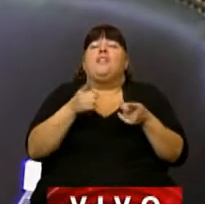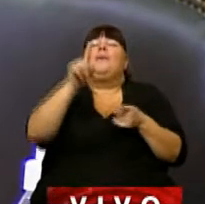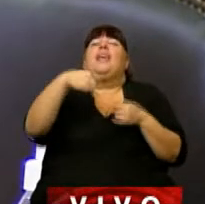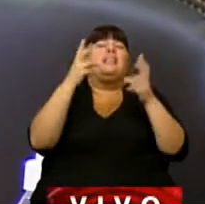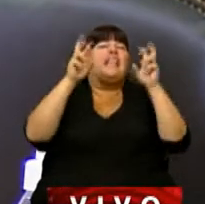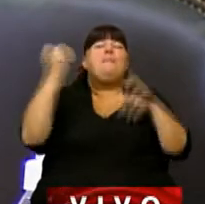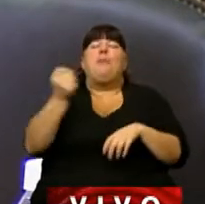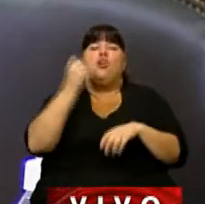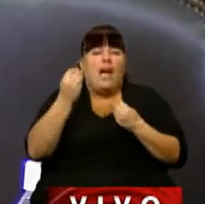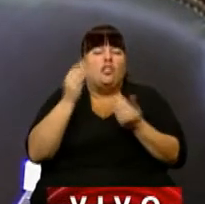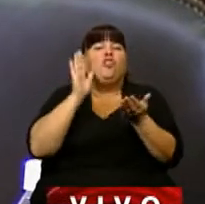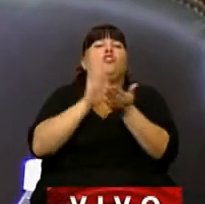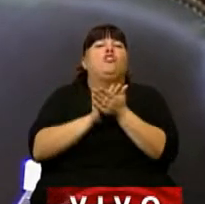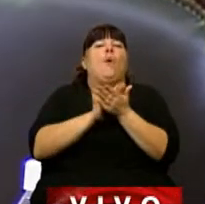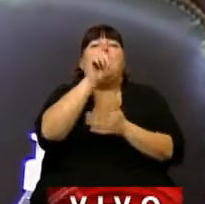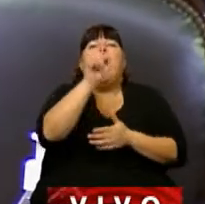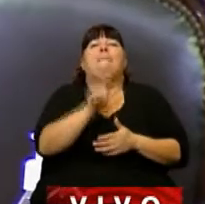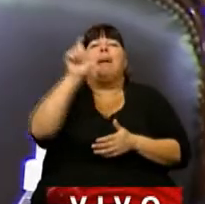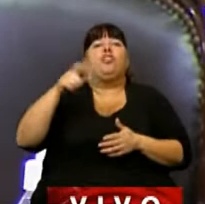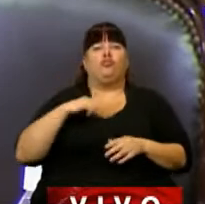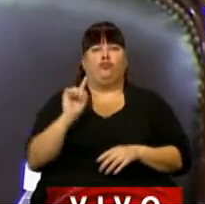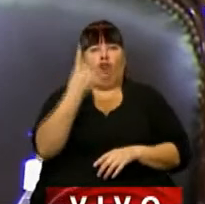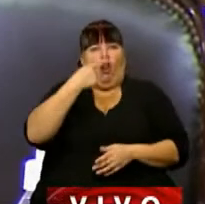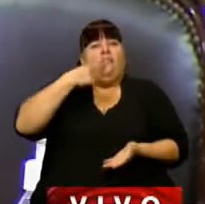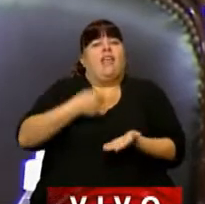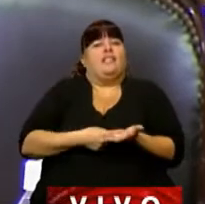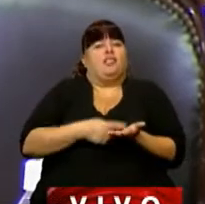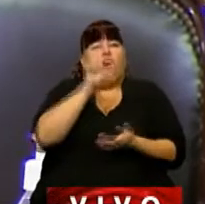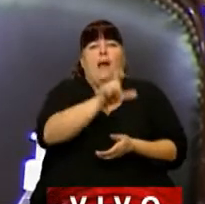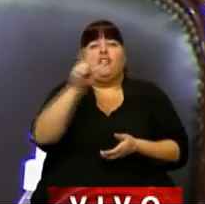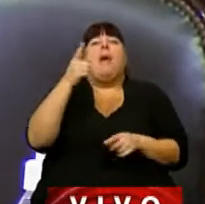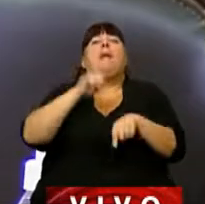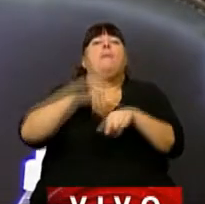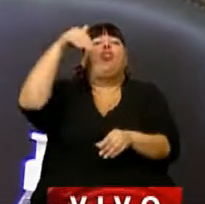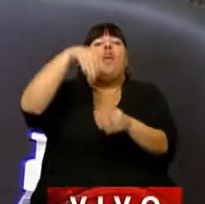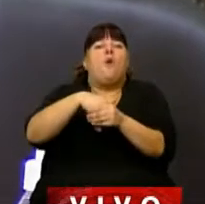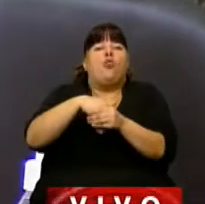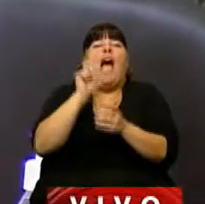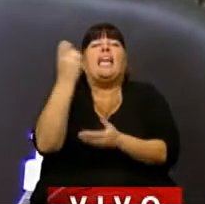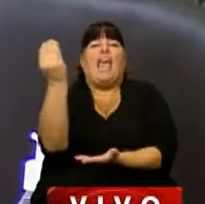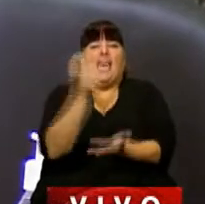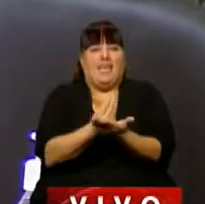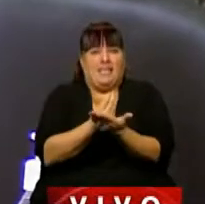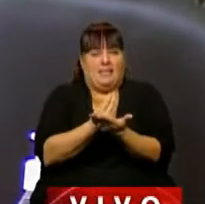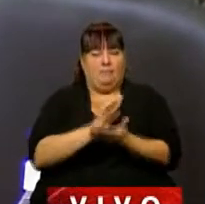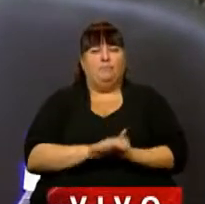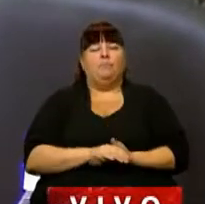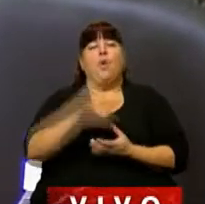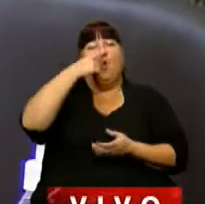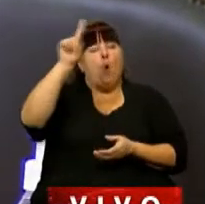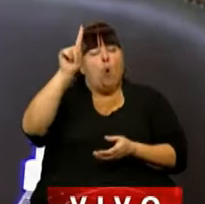central, que tiene que ver con el soberano, la autonomía del ciudadano a la hora de elegir sus representantes, presidente.